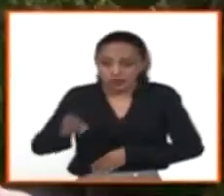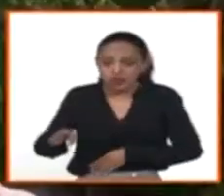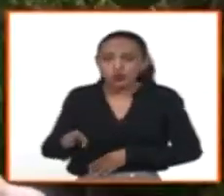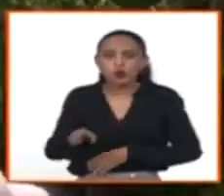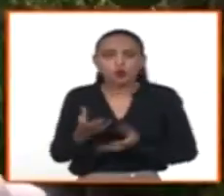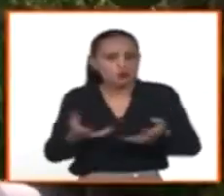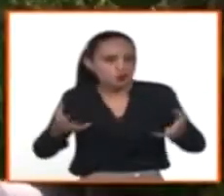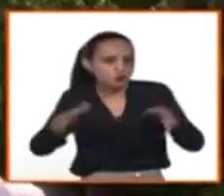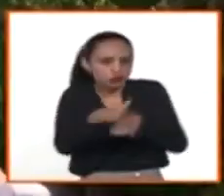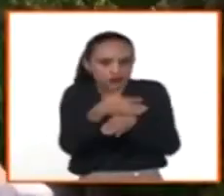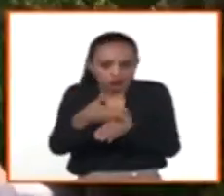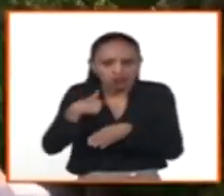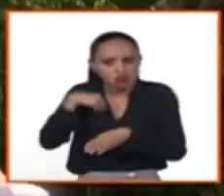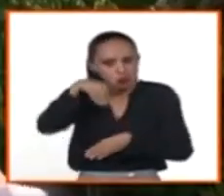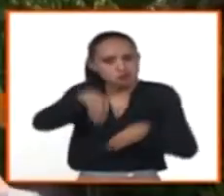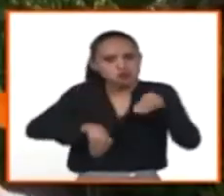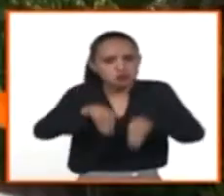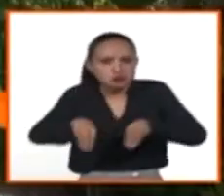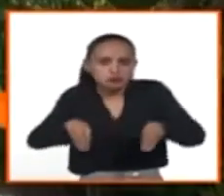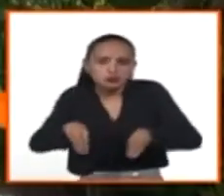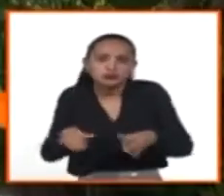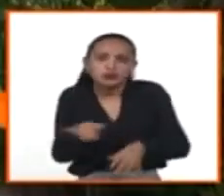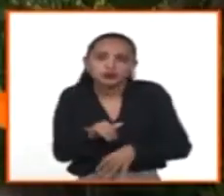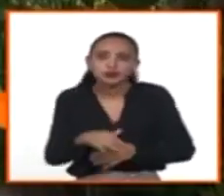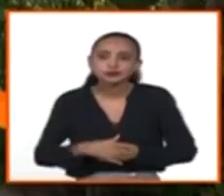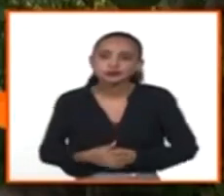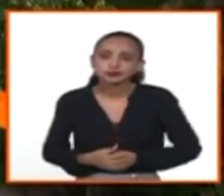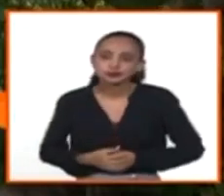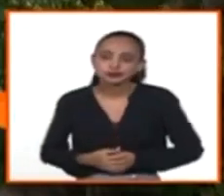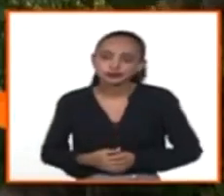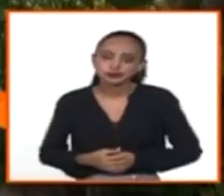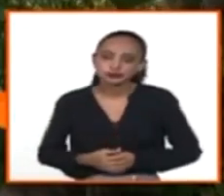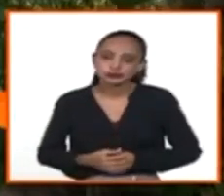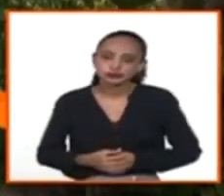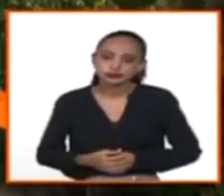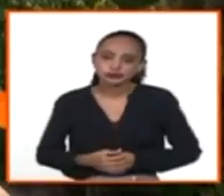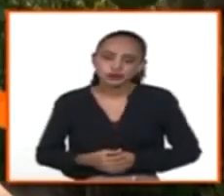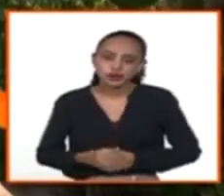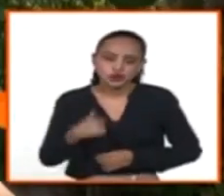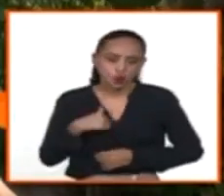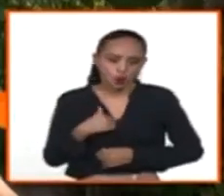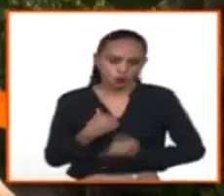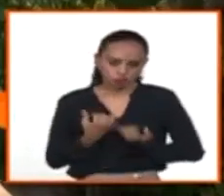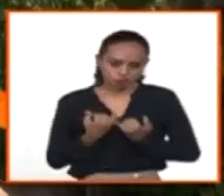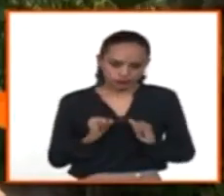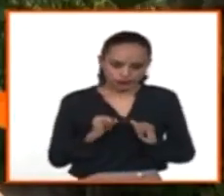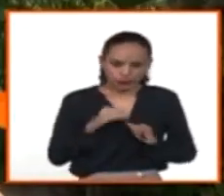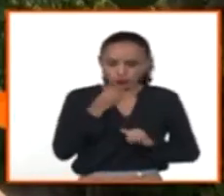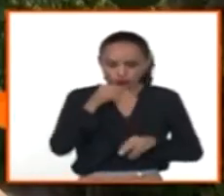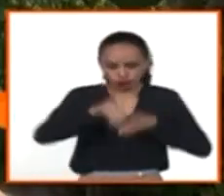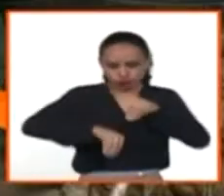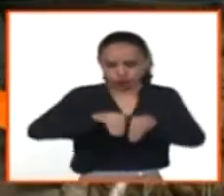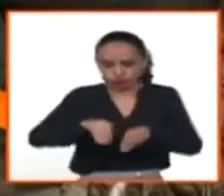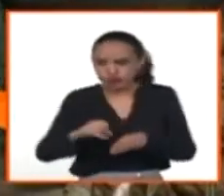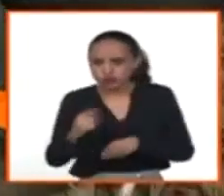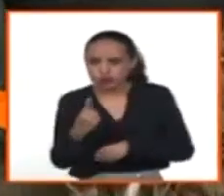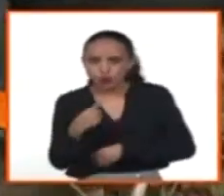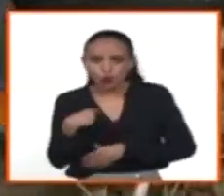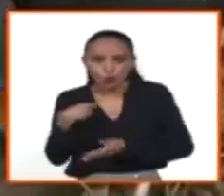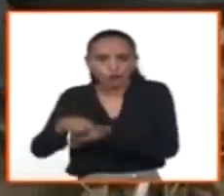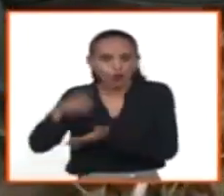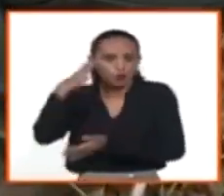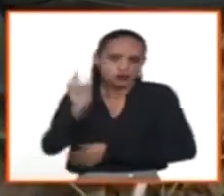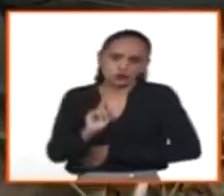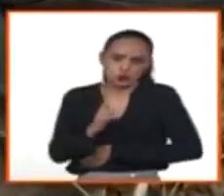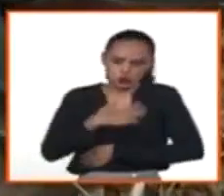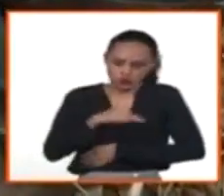Para depender menos de la placita del Estado y obtener resultados. Aquí